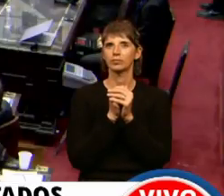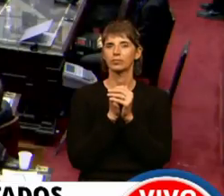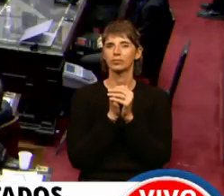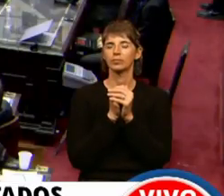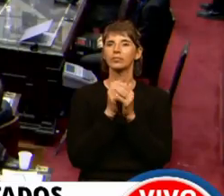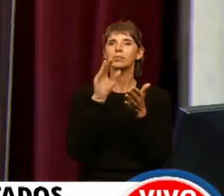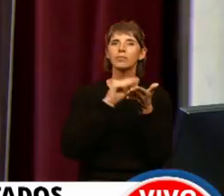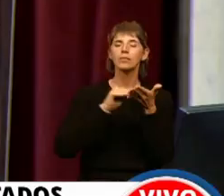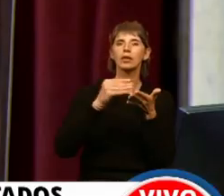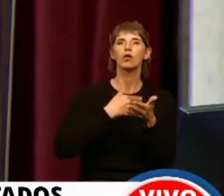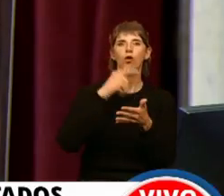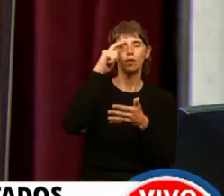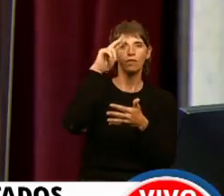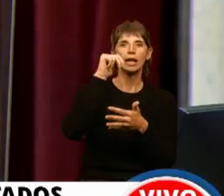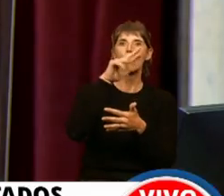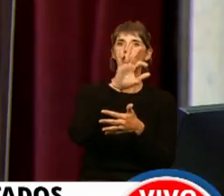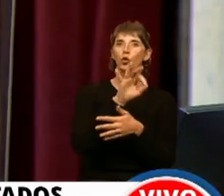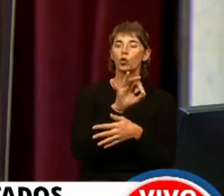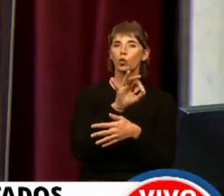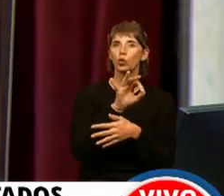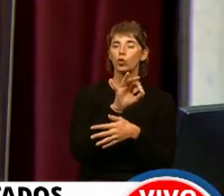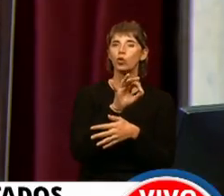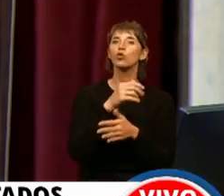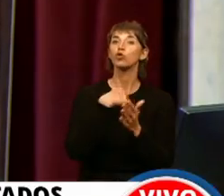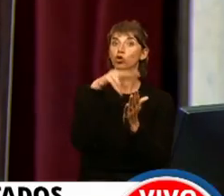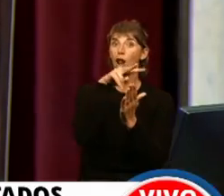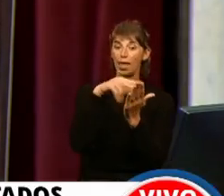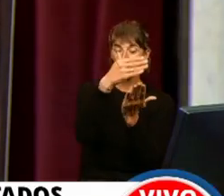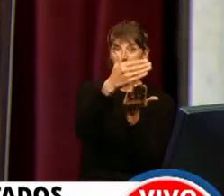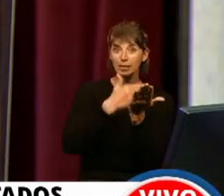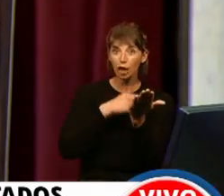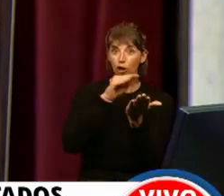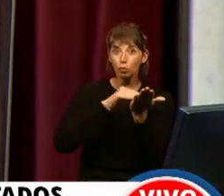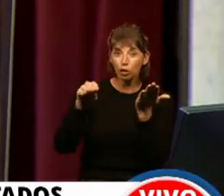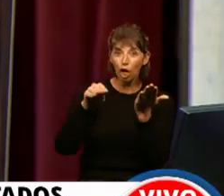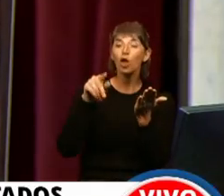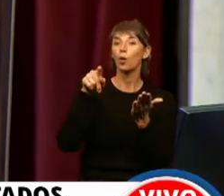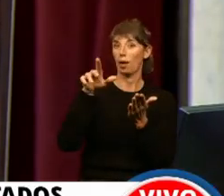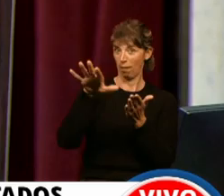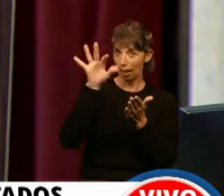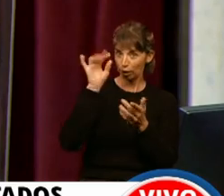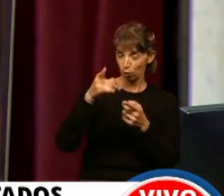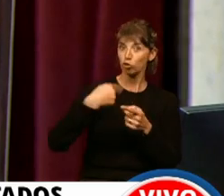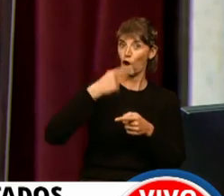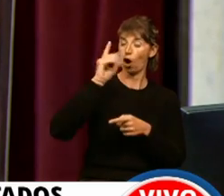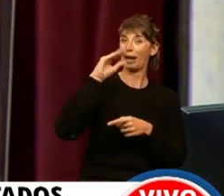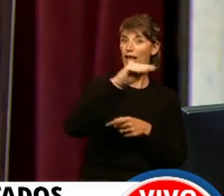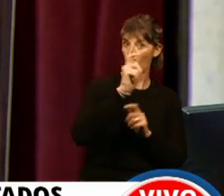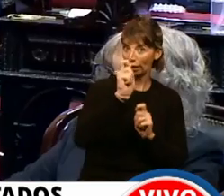diputado ferraro yo le leo la lista de diputados y usted elige aquí en reto ya que no